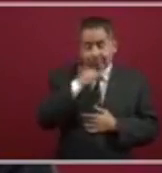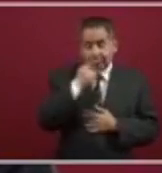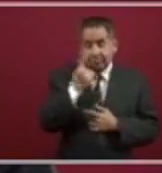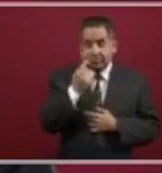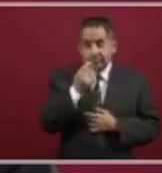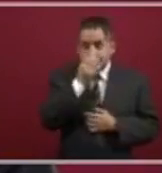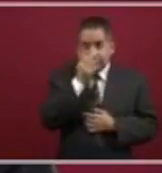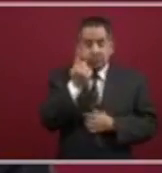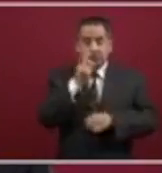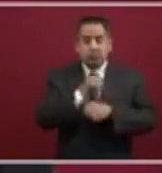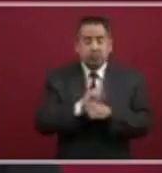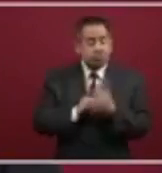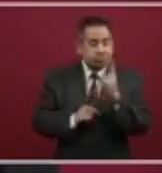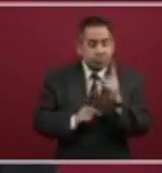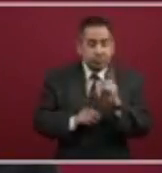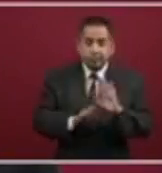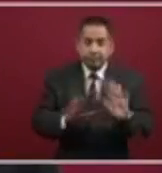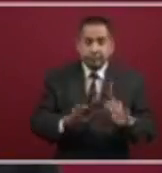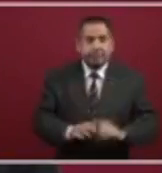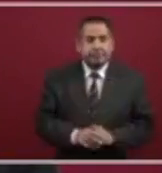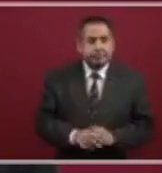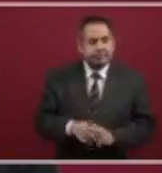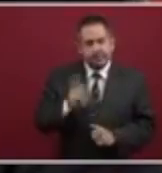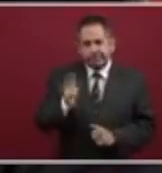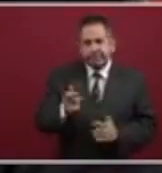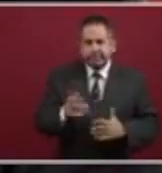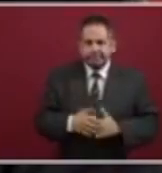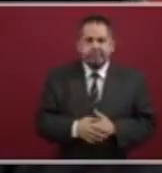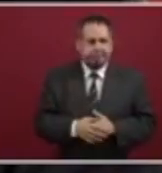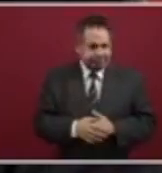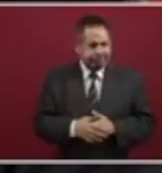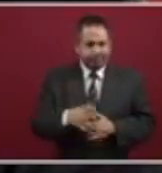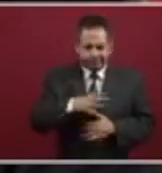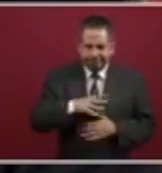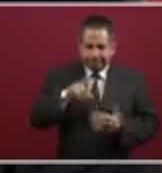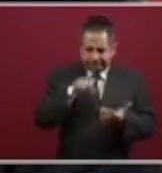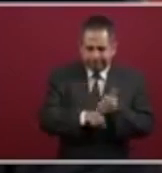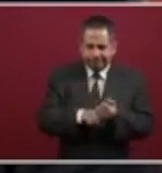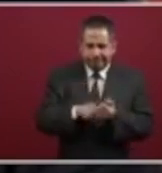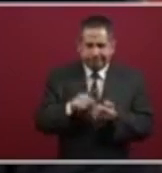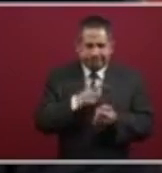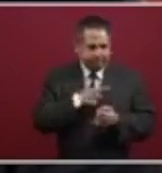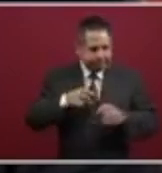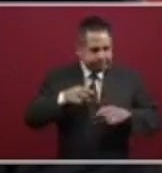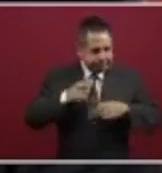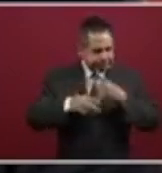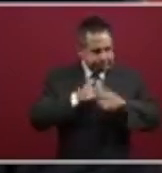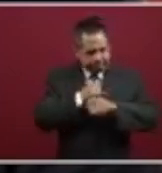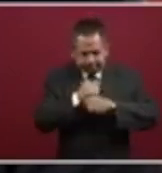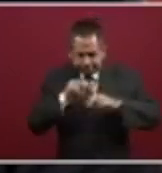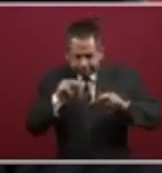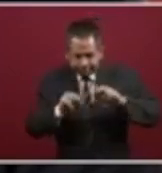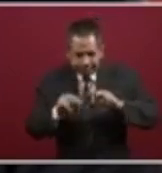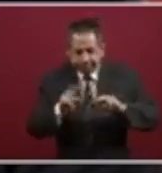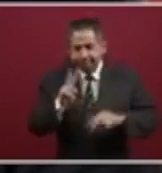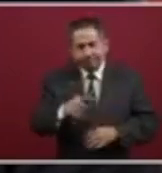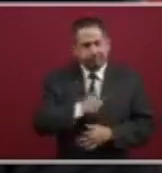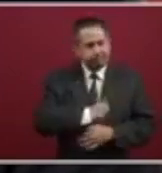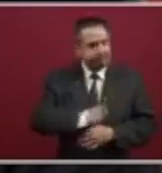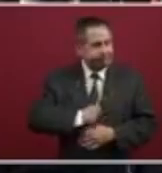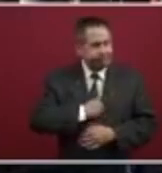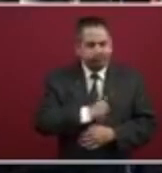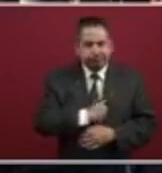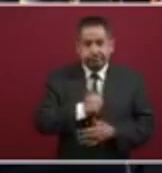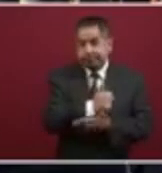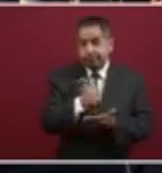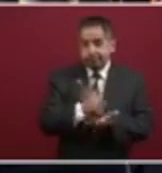ambiental. Entonces, sí hay una situación muy lamentable en la